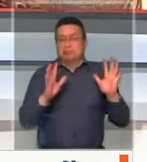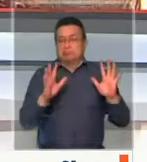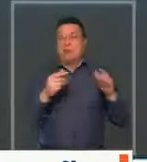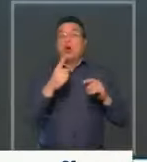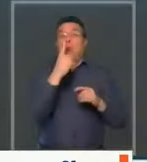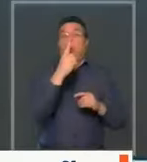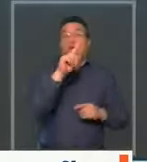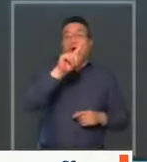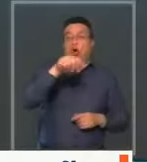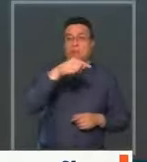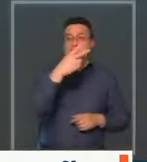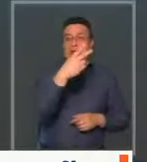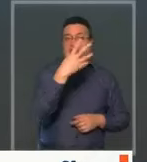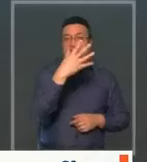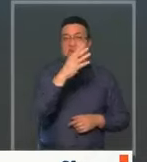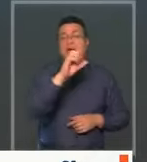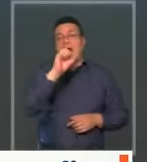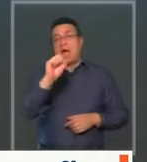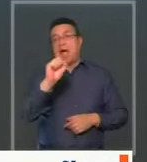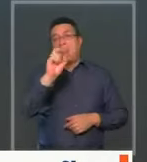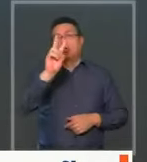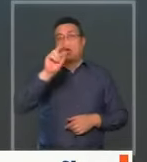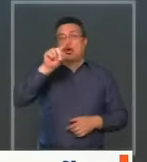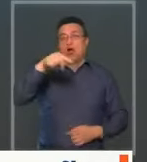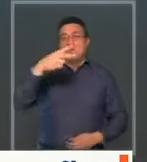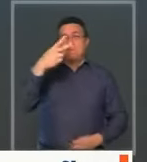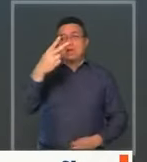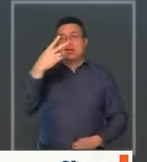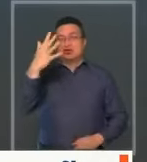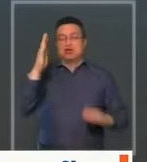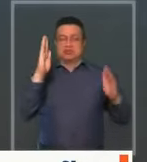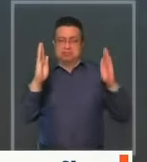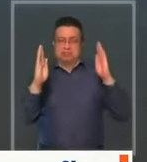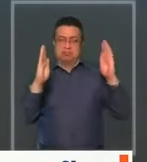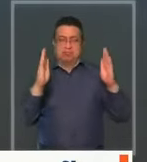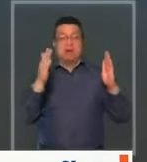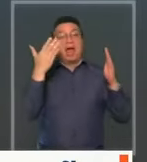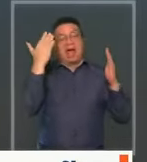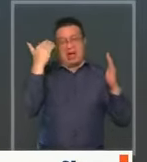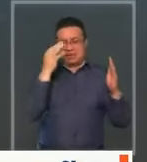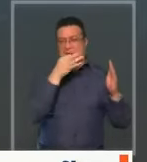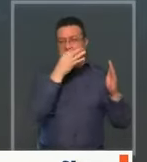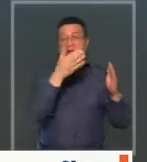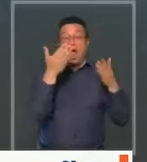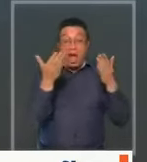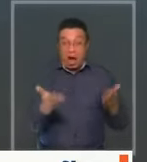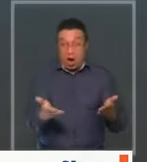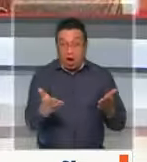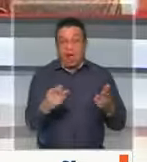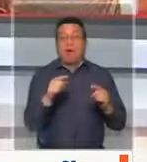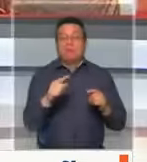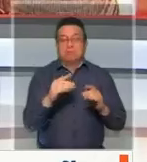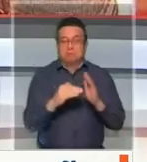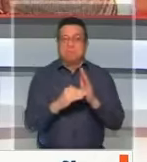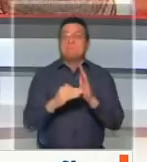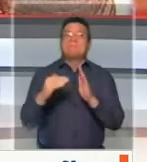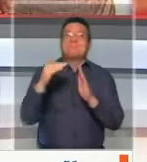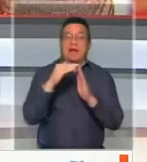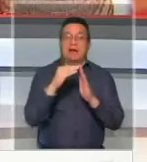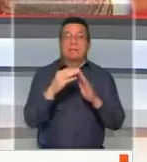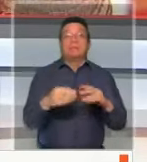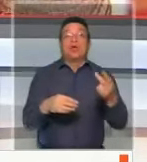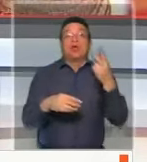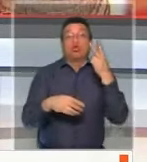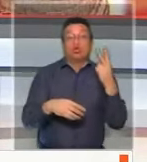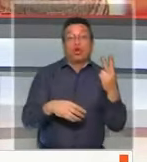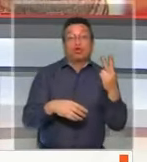1,25 a un 2,25 por y en esta oportunidad prevé que será mayor será entre